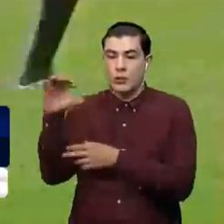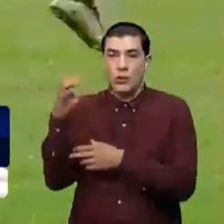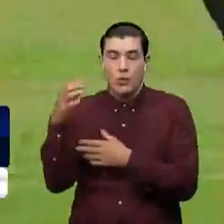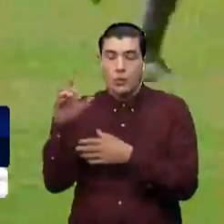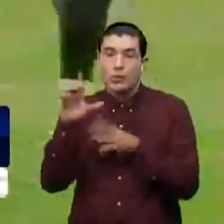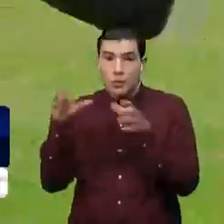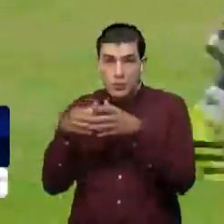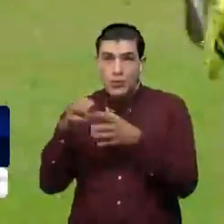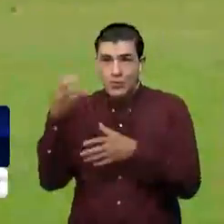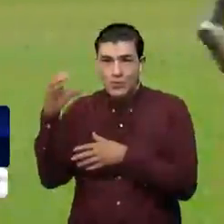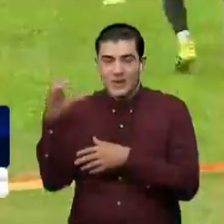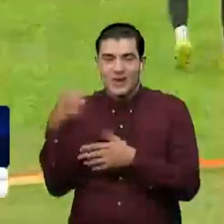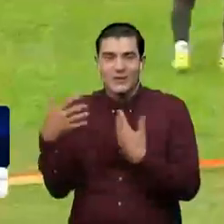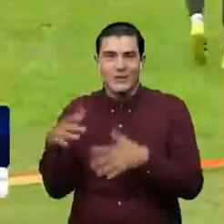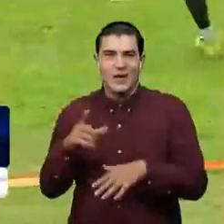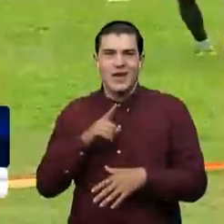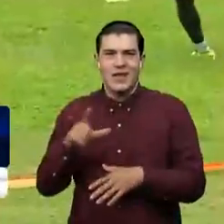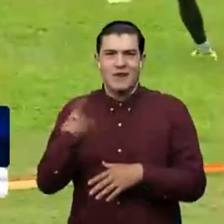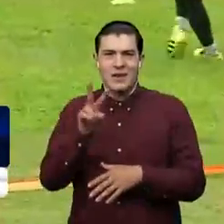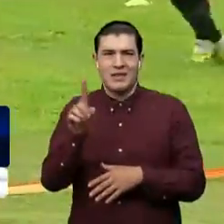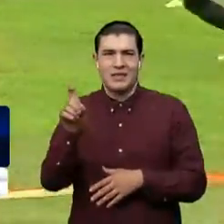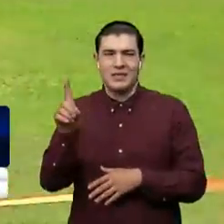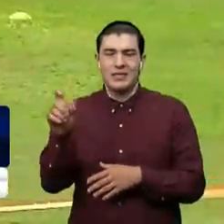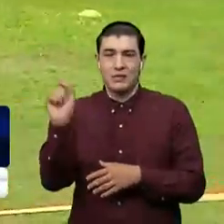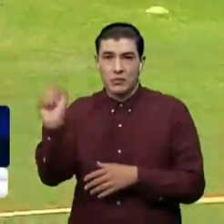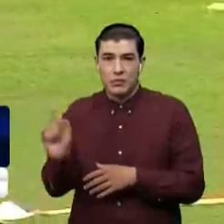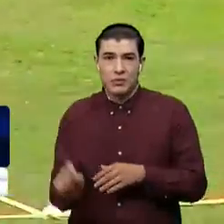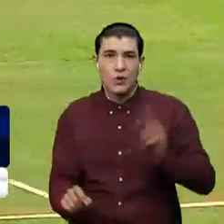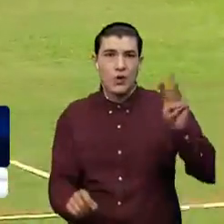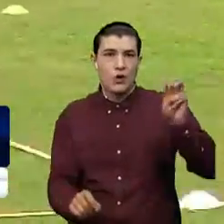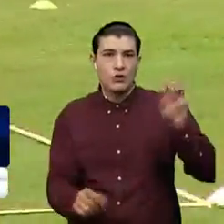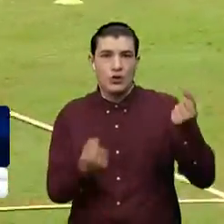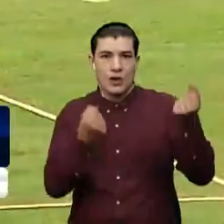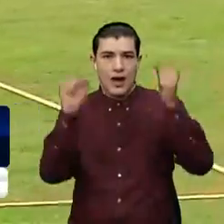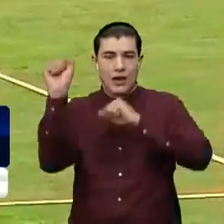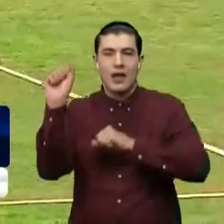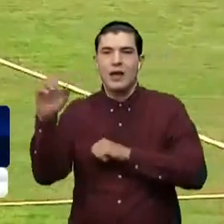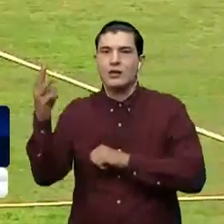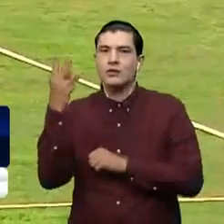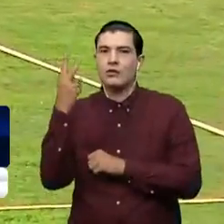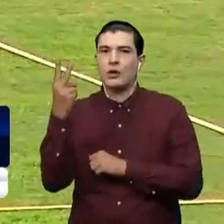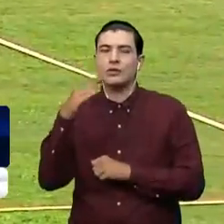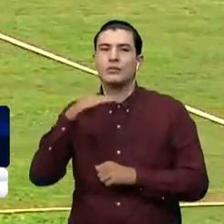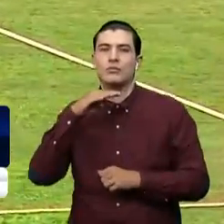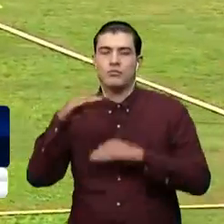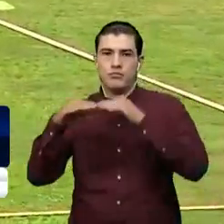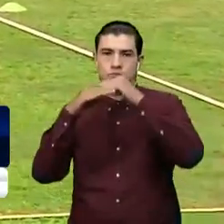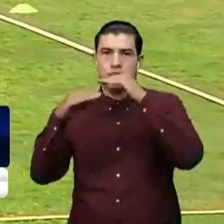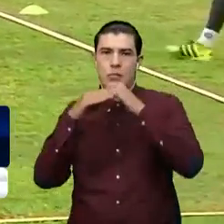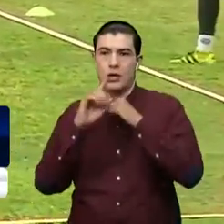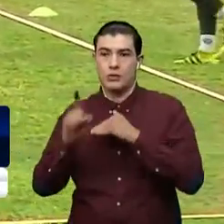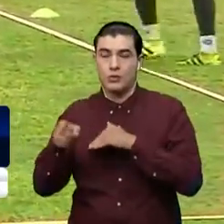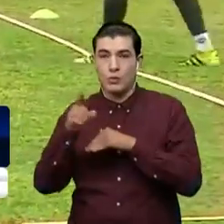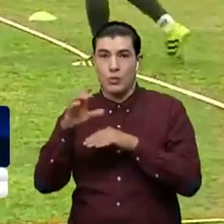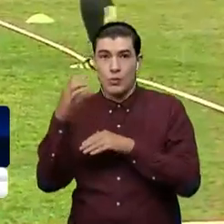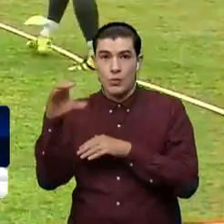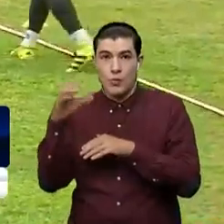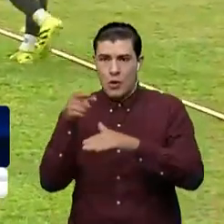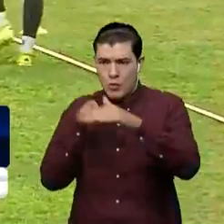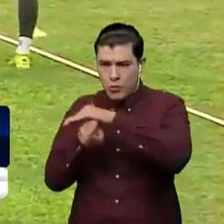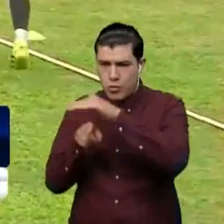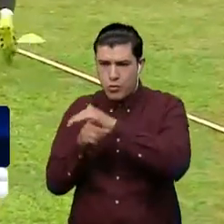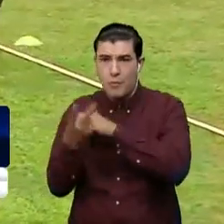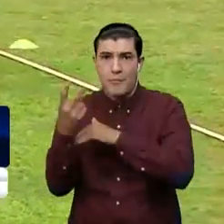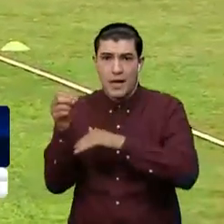con 26 puntos tras ocho victorias y dos empates los motilones son los más goleadores del torneo con 20 tantos